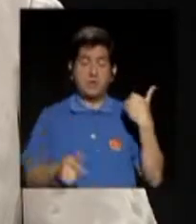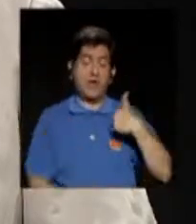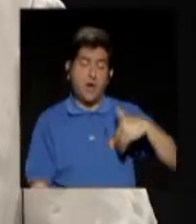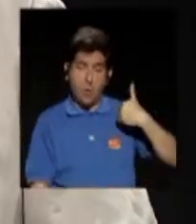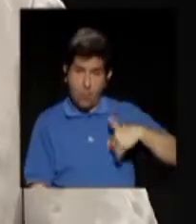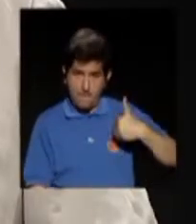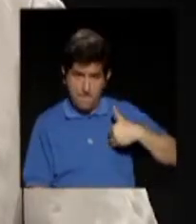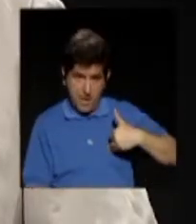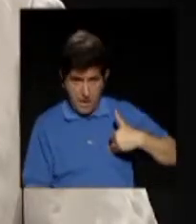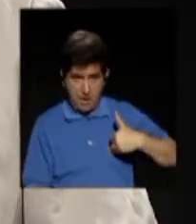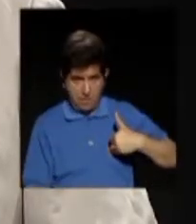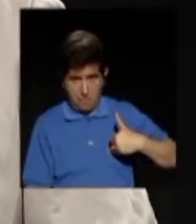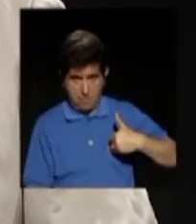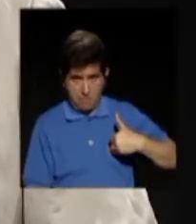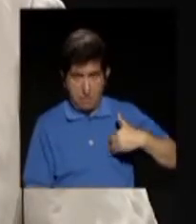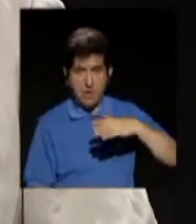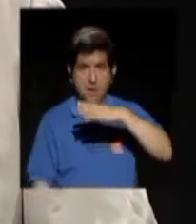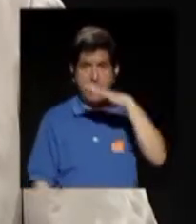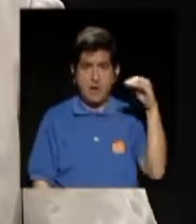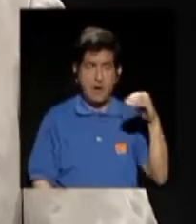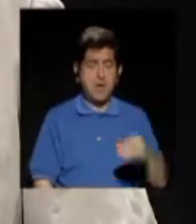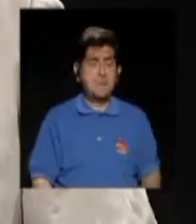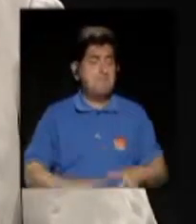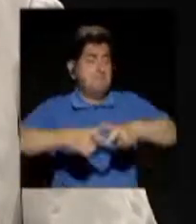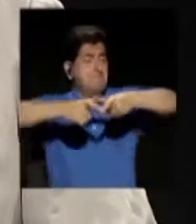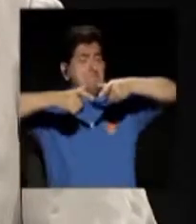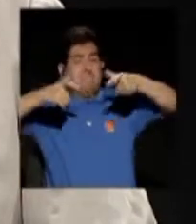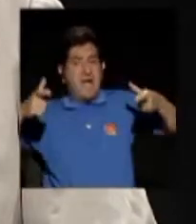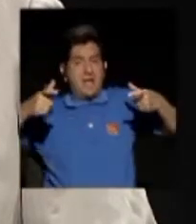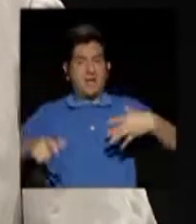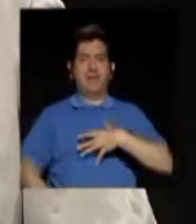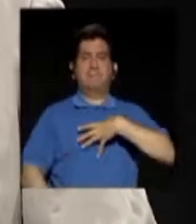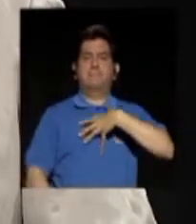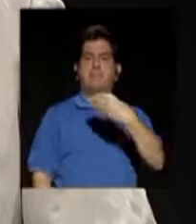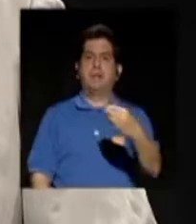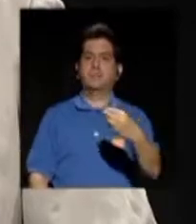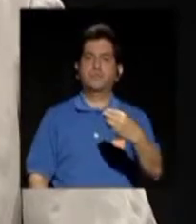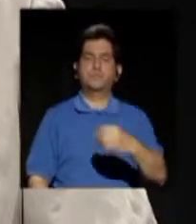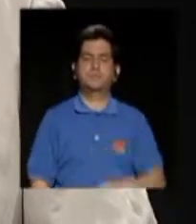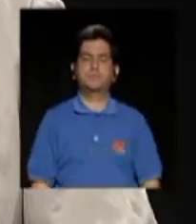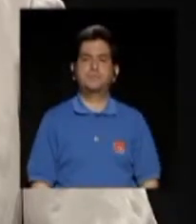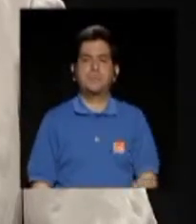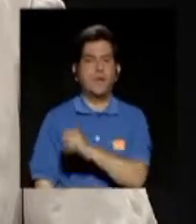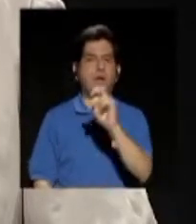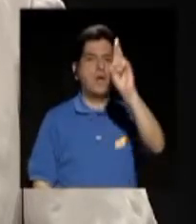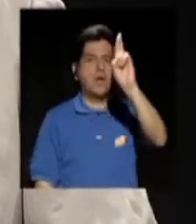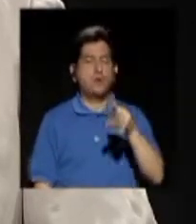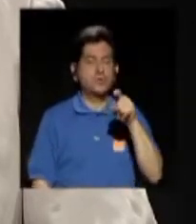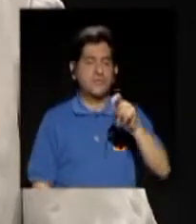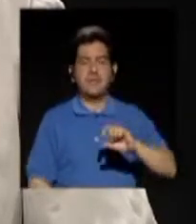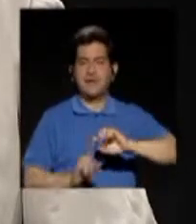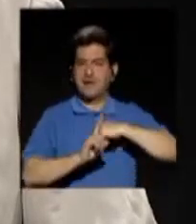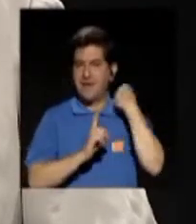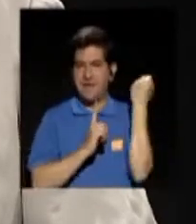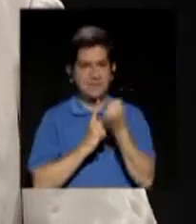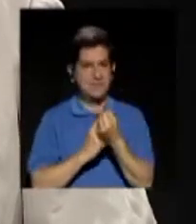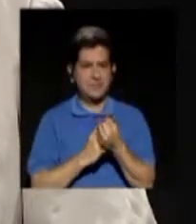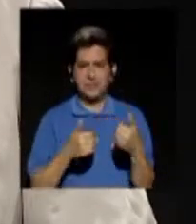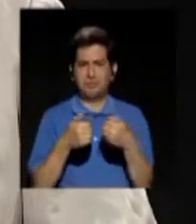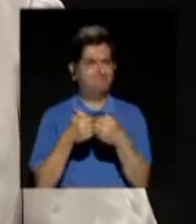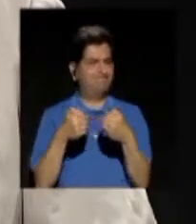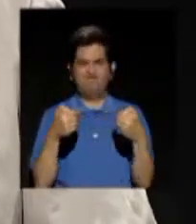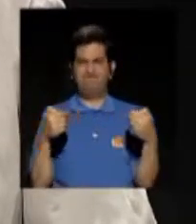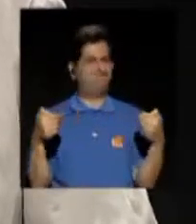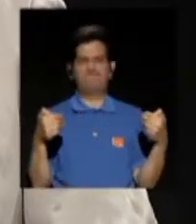hombres y que en su gran mayoría eran blancos. Costa Rica en ese sentido pues no se aparta mucho